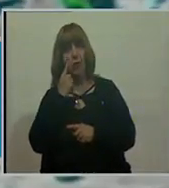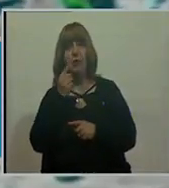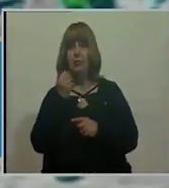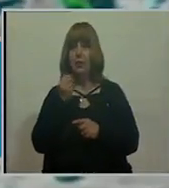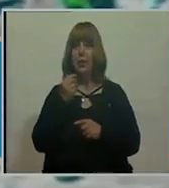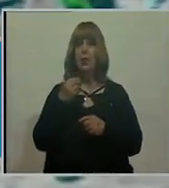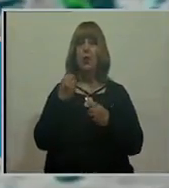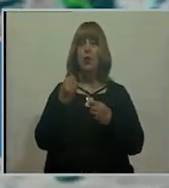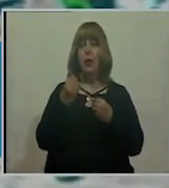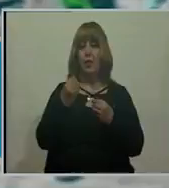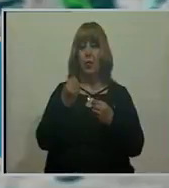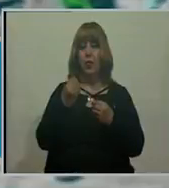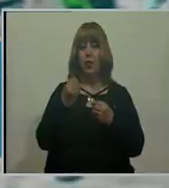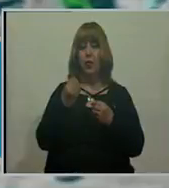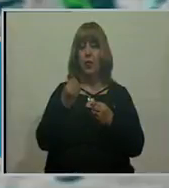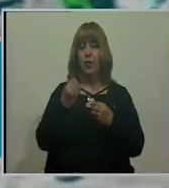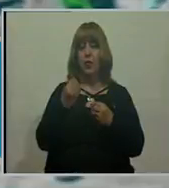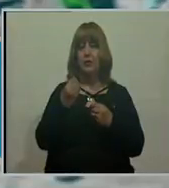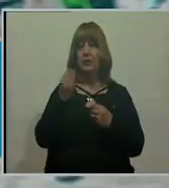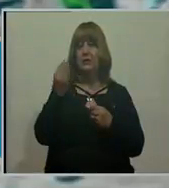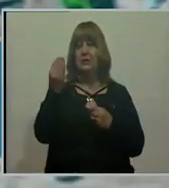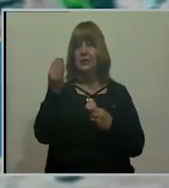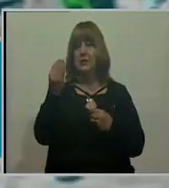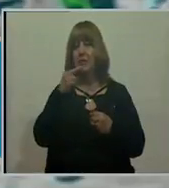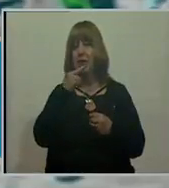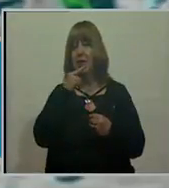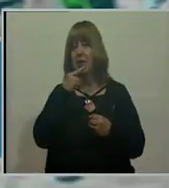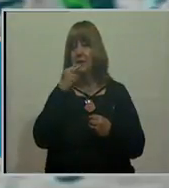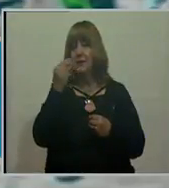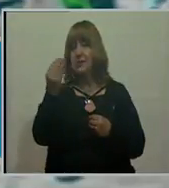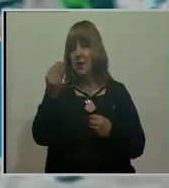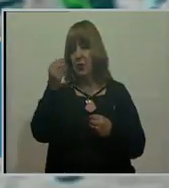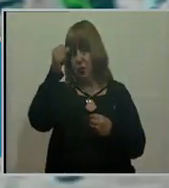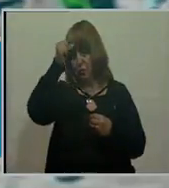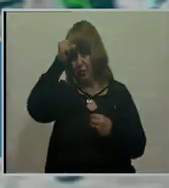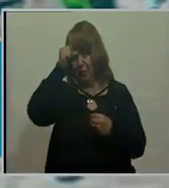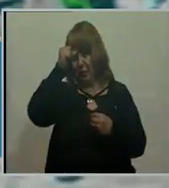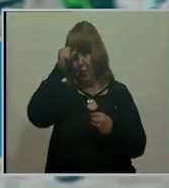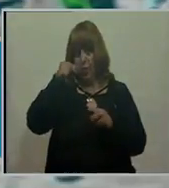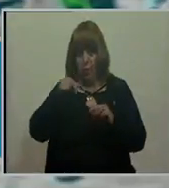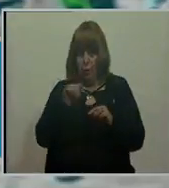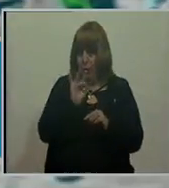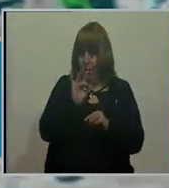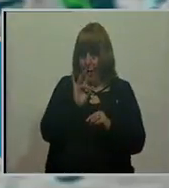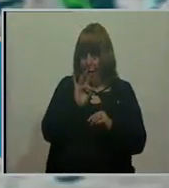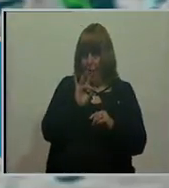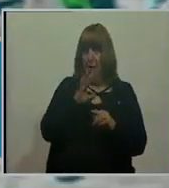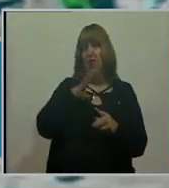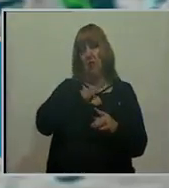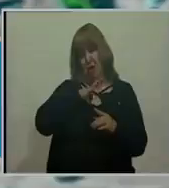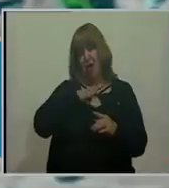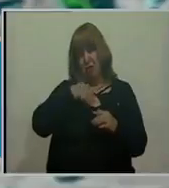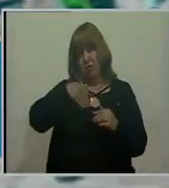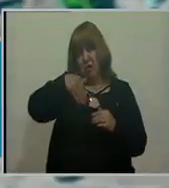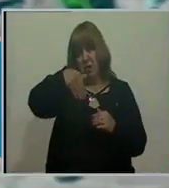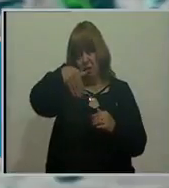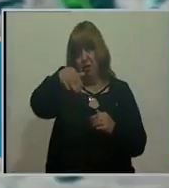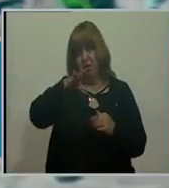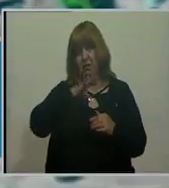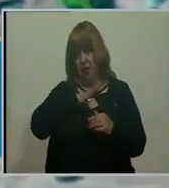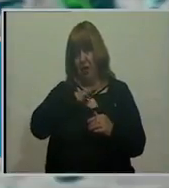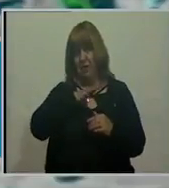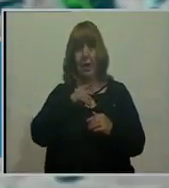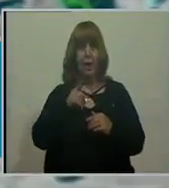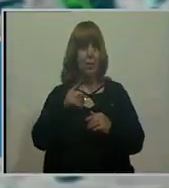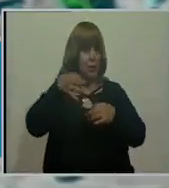lo que pueda suceder durante el fin de semana. Me parece que, si bien hoy es miércoles y queda mucho todavía por recorrer, el